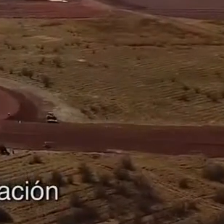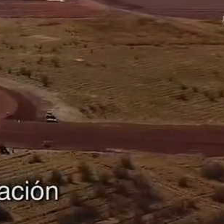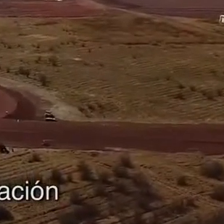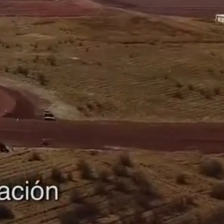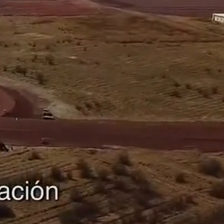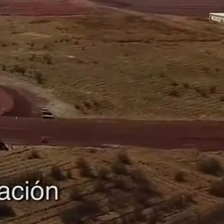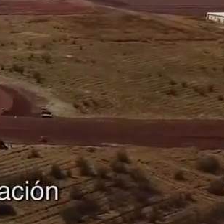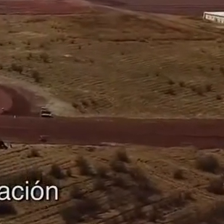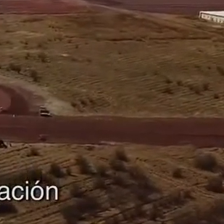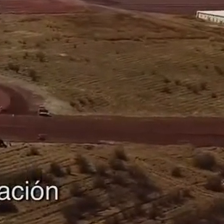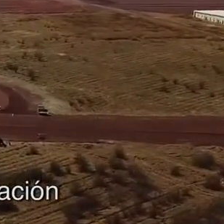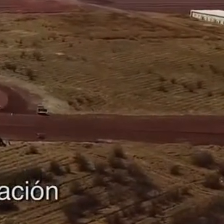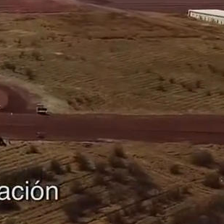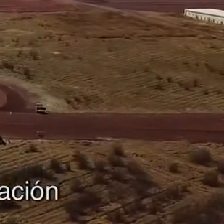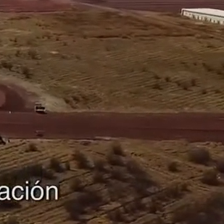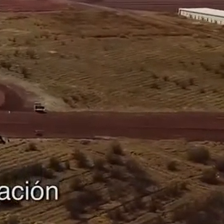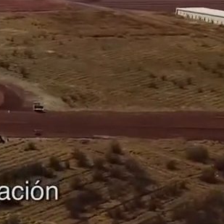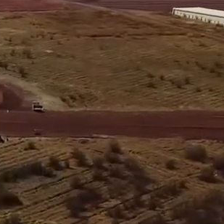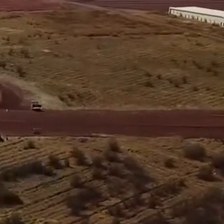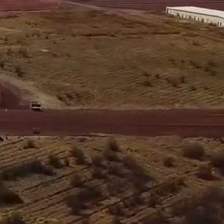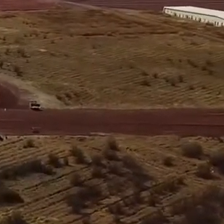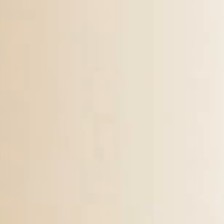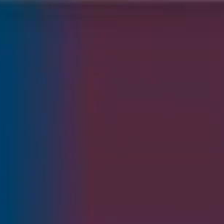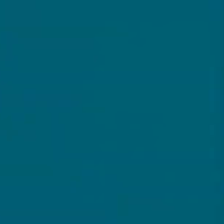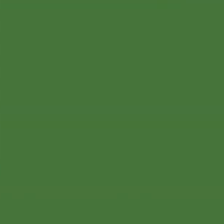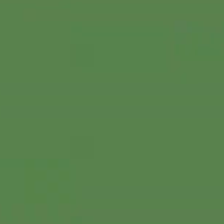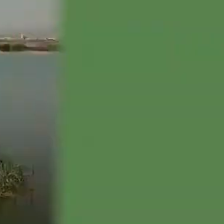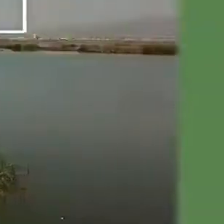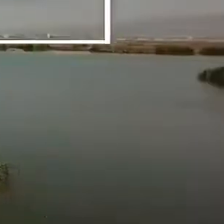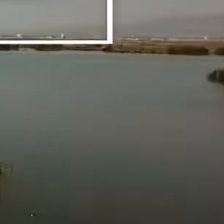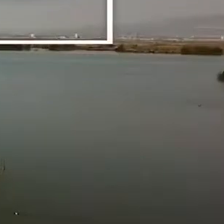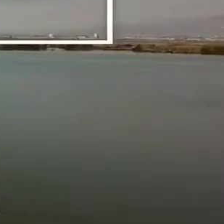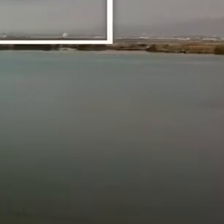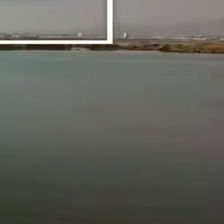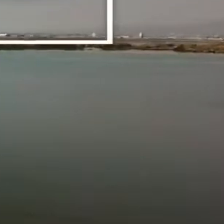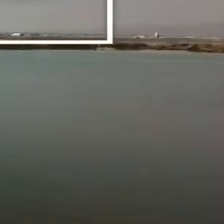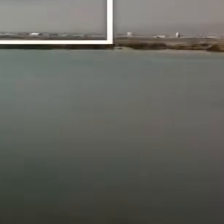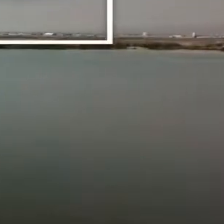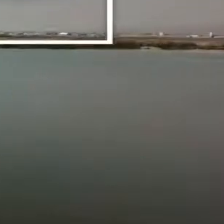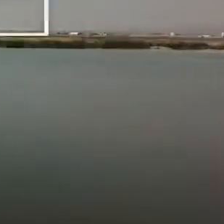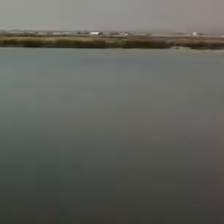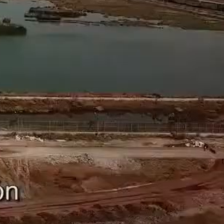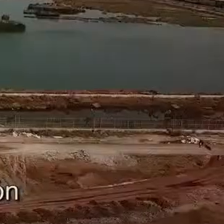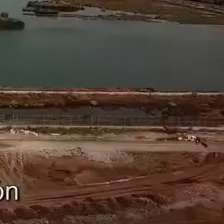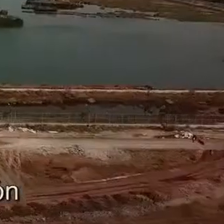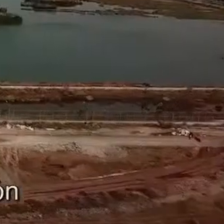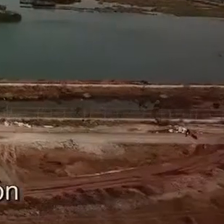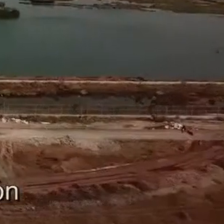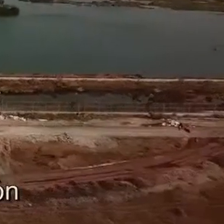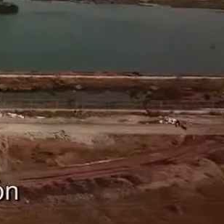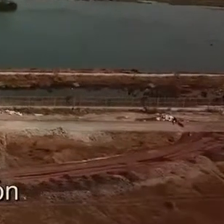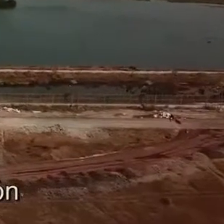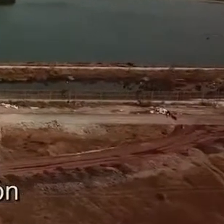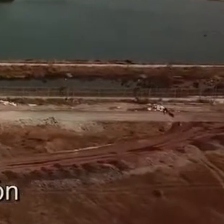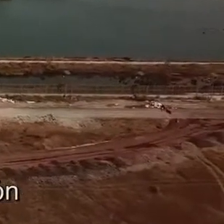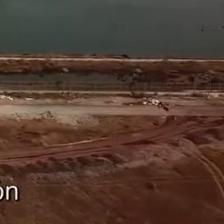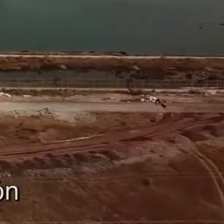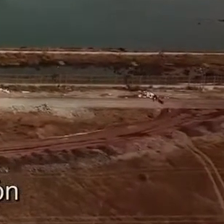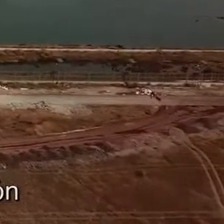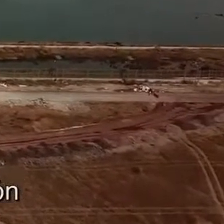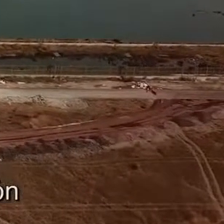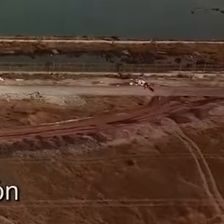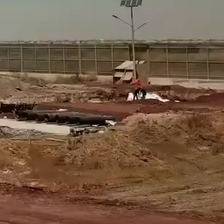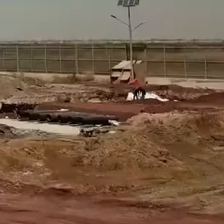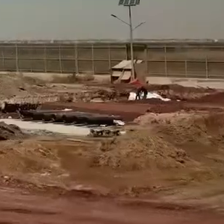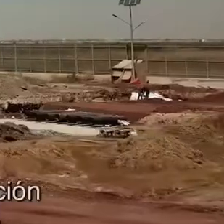proceso final la compactación de los caminos de conexión. Ciénega de San Juan, fase 1. Continúan los trabajos de interconexión